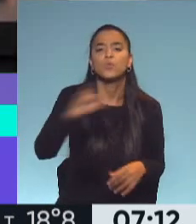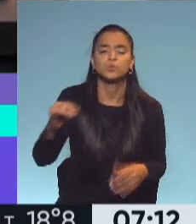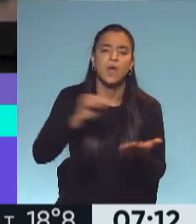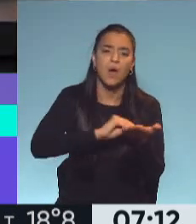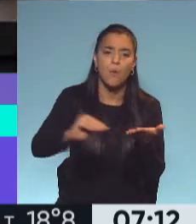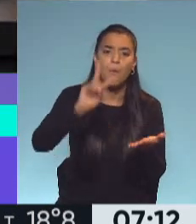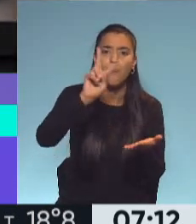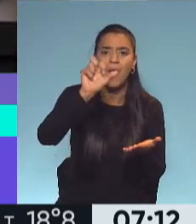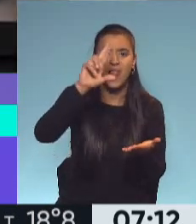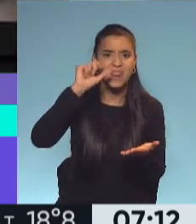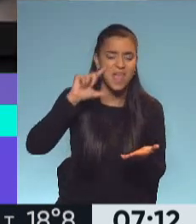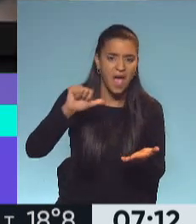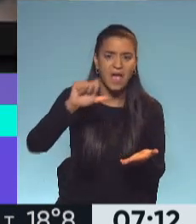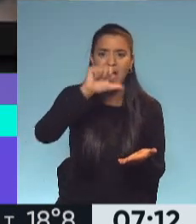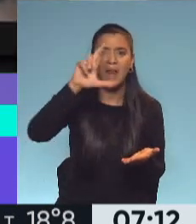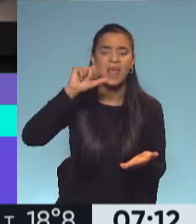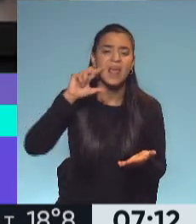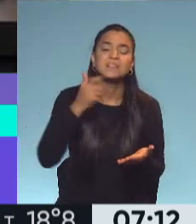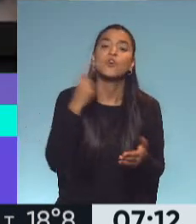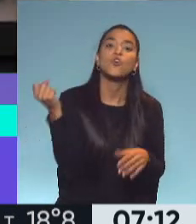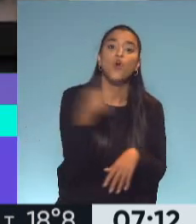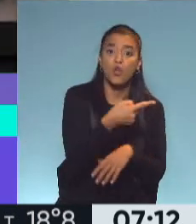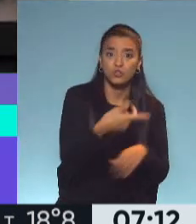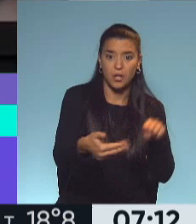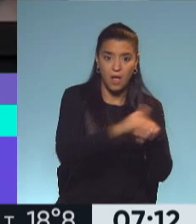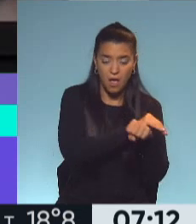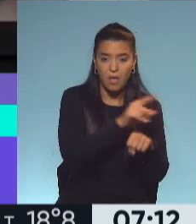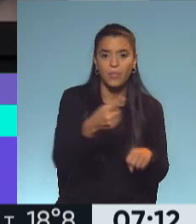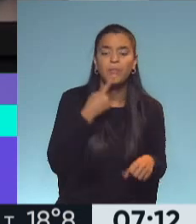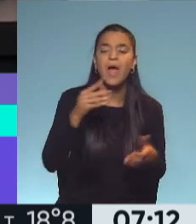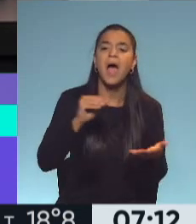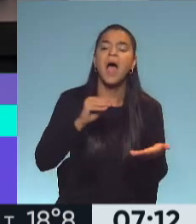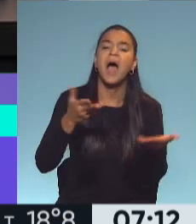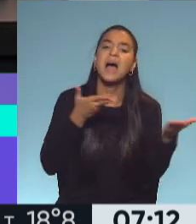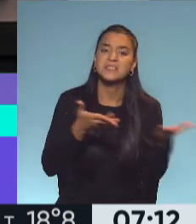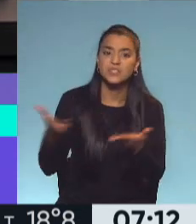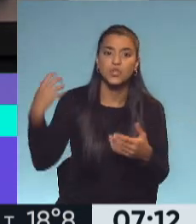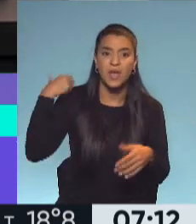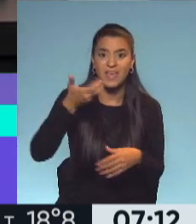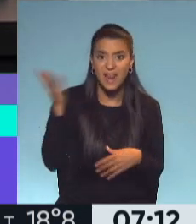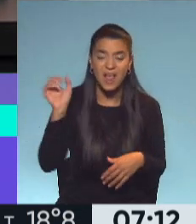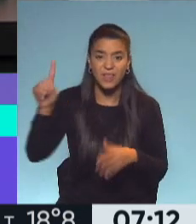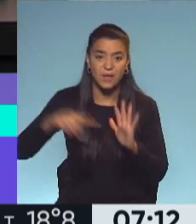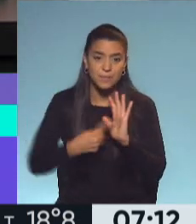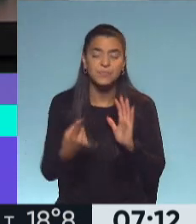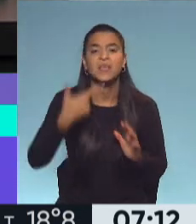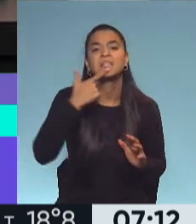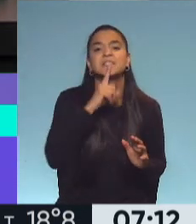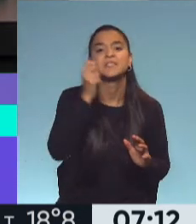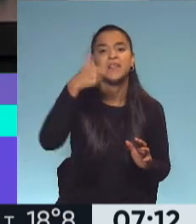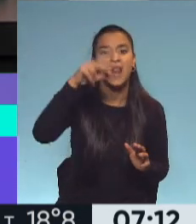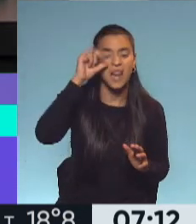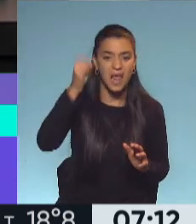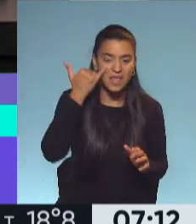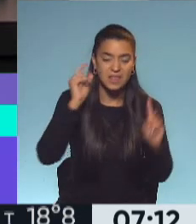abogada Valeria Carreras contra el jefe de gobierno Horacio Larreta, la asesora general tutelar de la ciudad, Carolina Stanley, y la titular